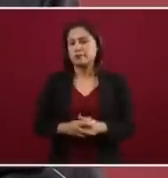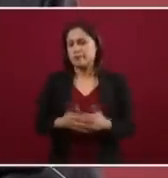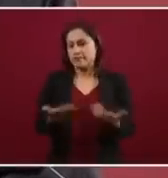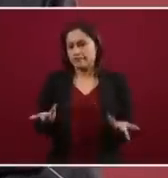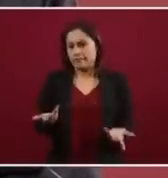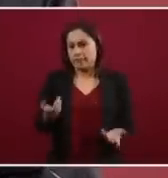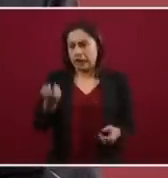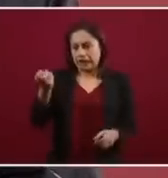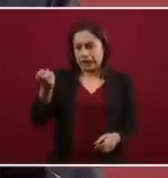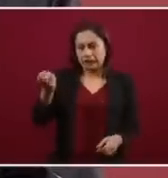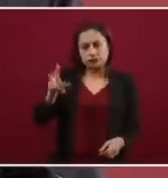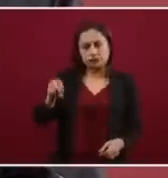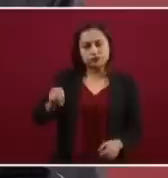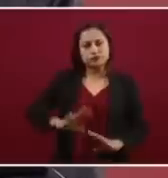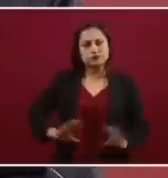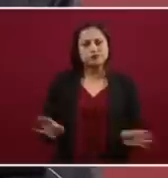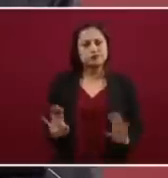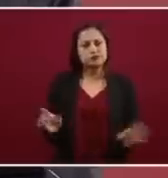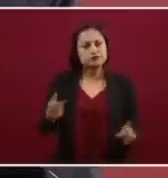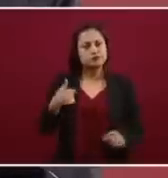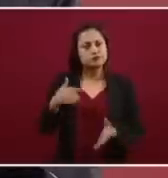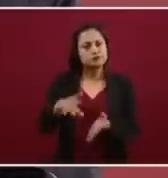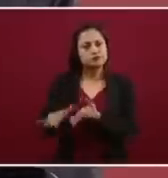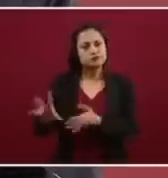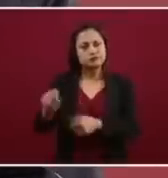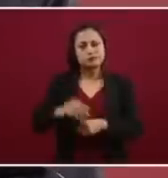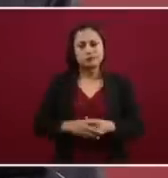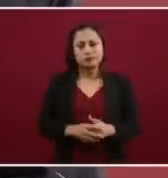Eso no. Fue una